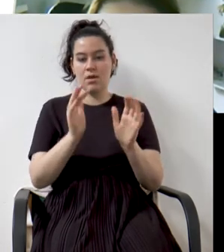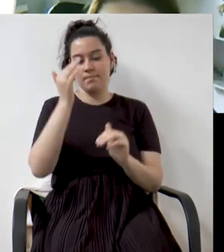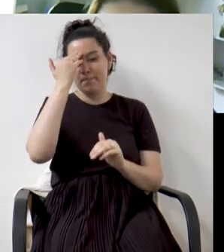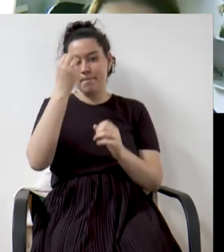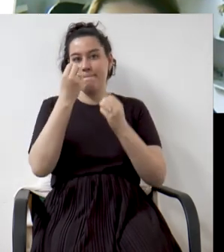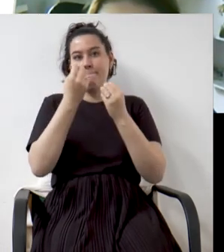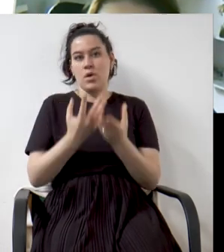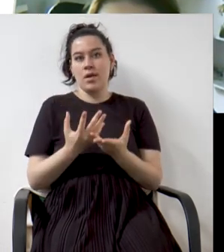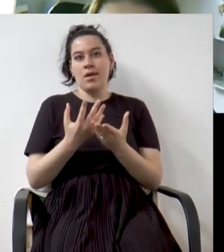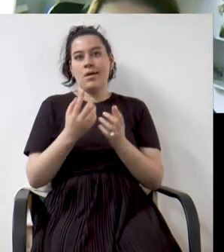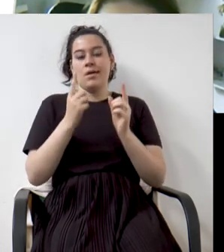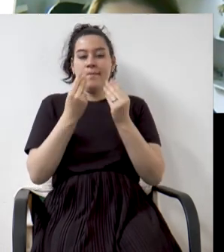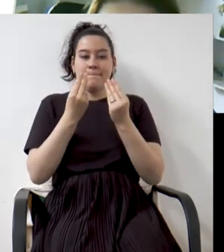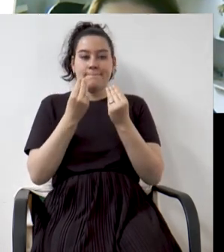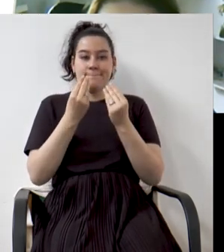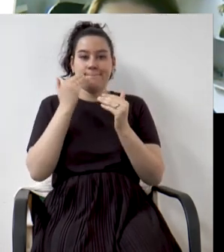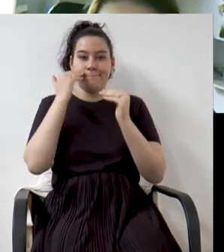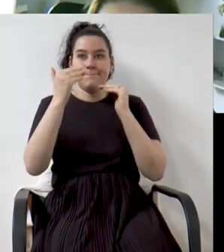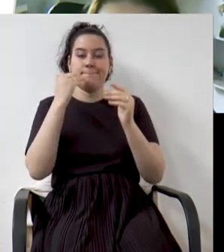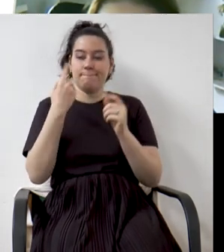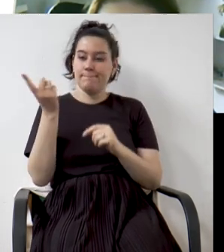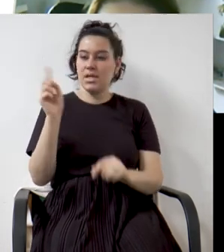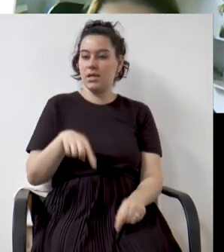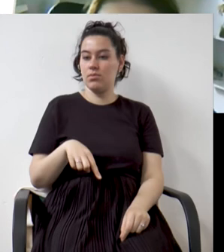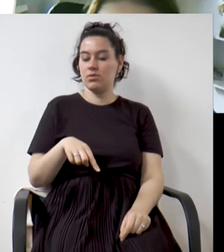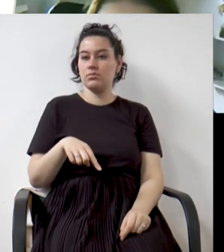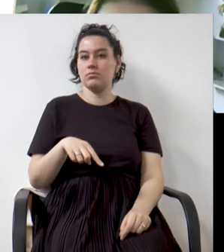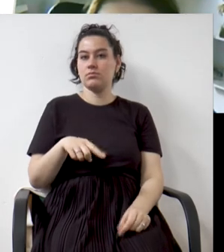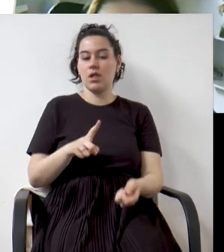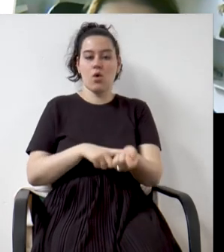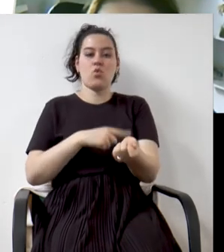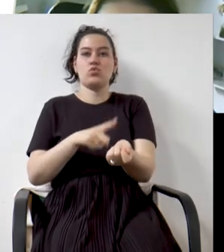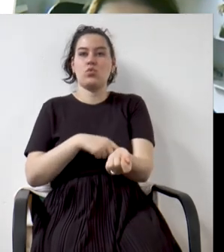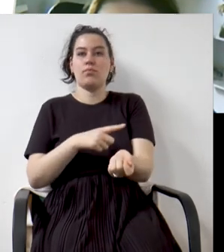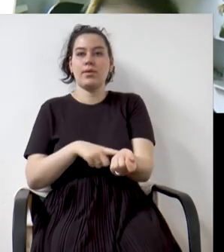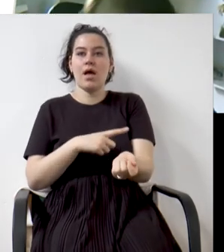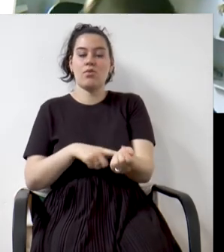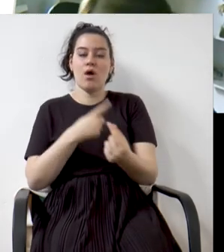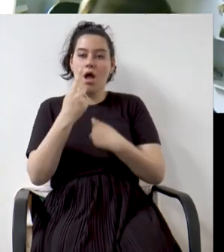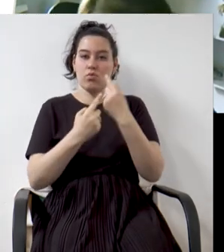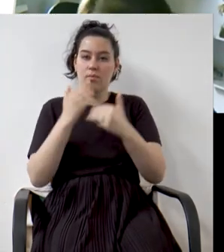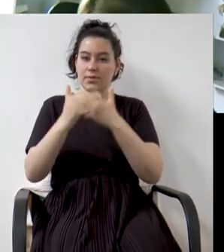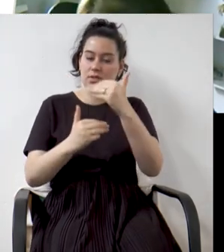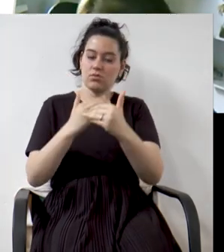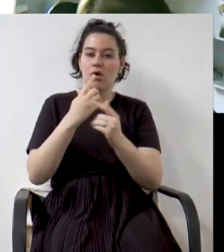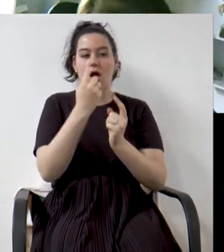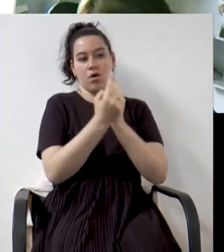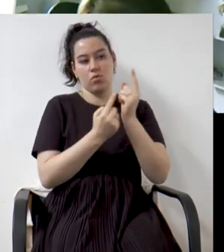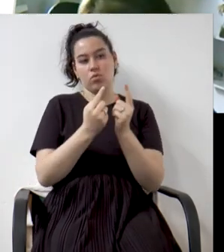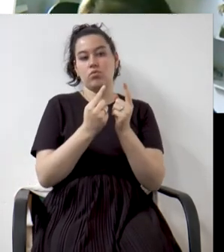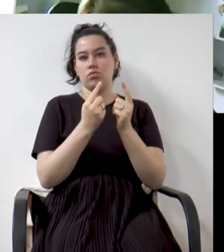bueno, varios docentes venimos como acostumbrados a determinados procesos, algunos más